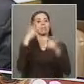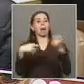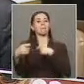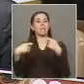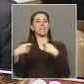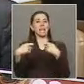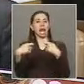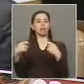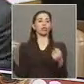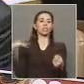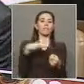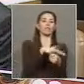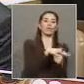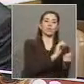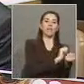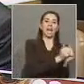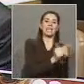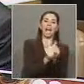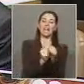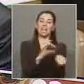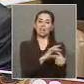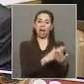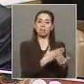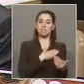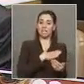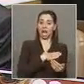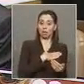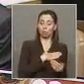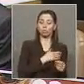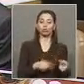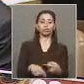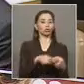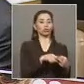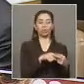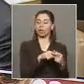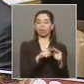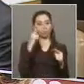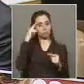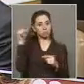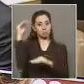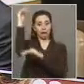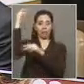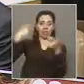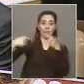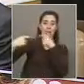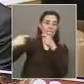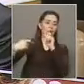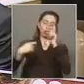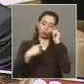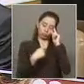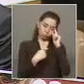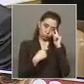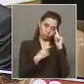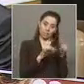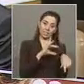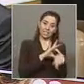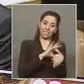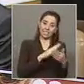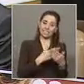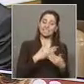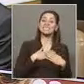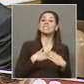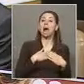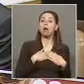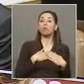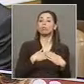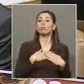a las carreras del área de la salud, la sociedad ha actuado con mayor sentido común que la lógica de mercado. Y ha entendido que la salud